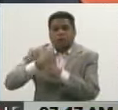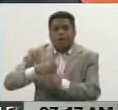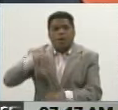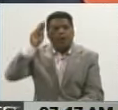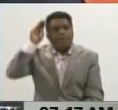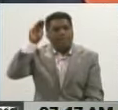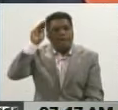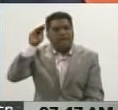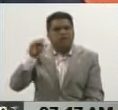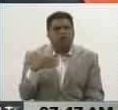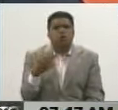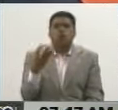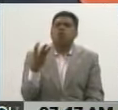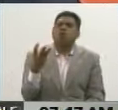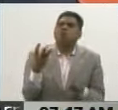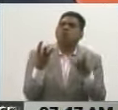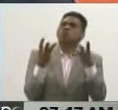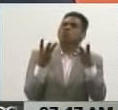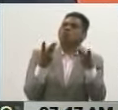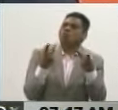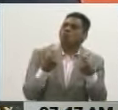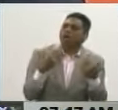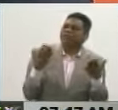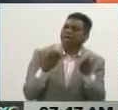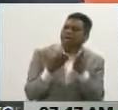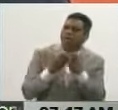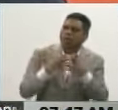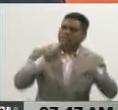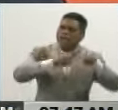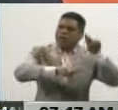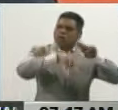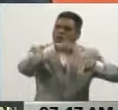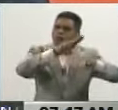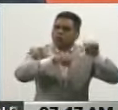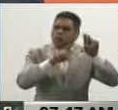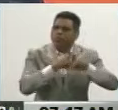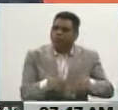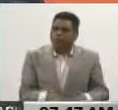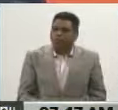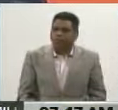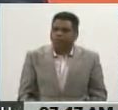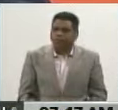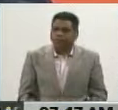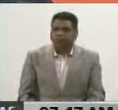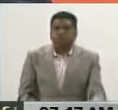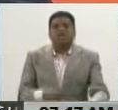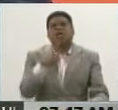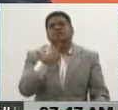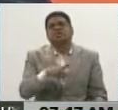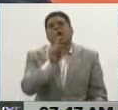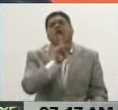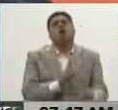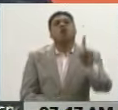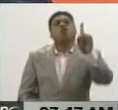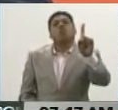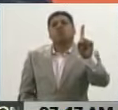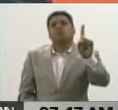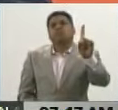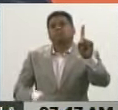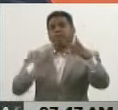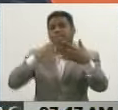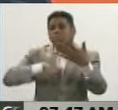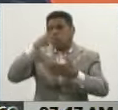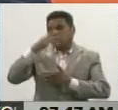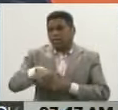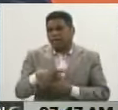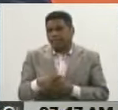¿Cuántas escuelas ha construido el gobernador de Miranda? Y además, que el gobernador de Miranda diga un programa que haya sido efectivo